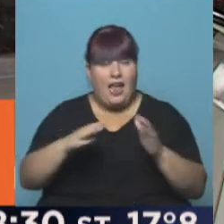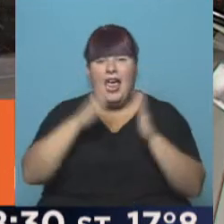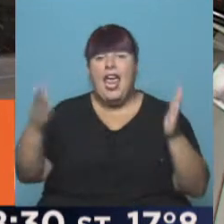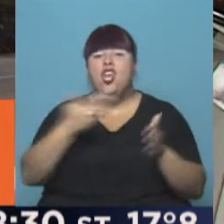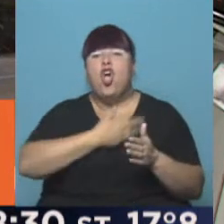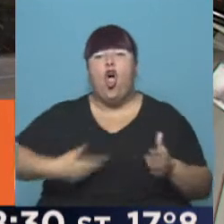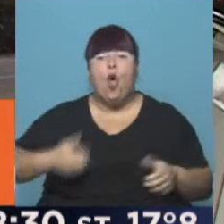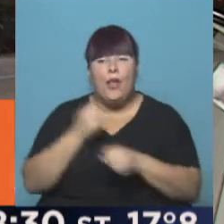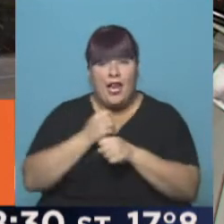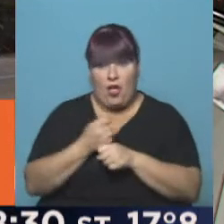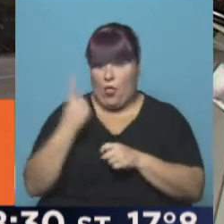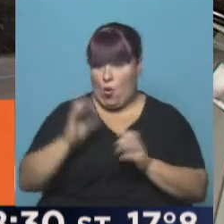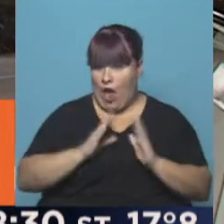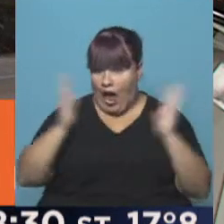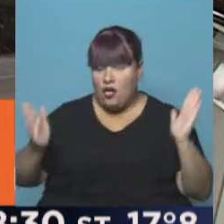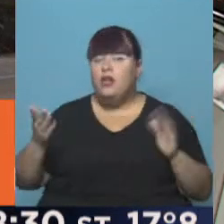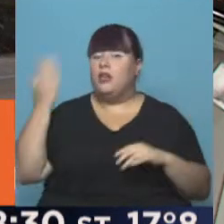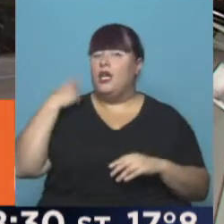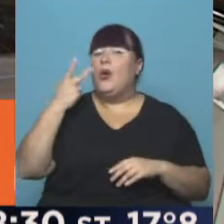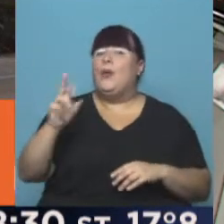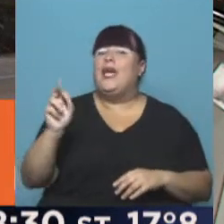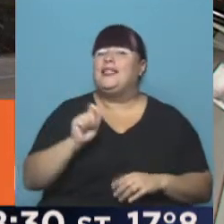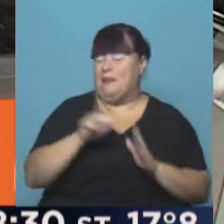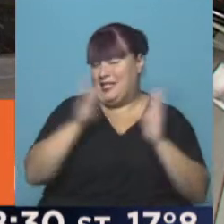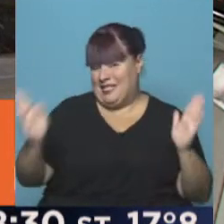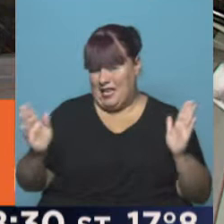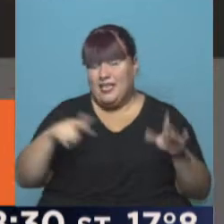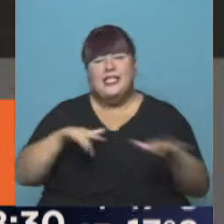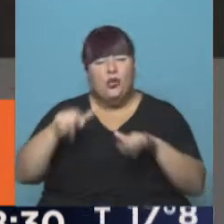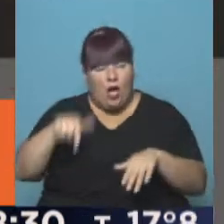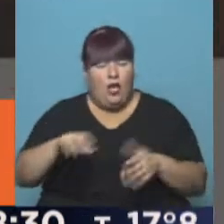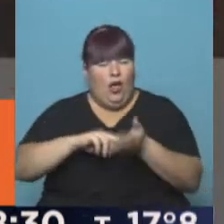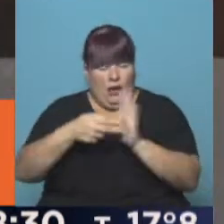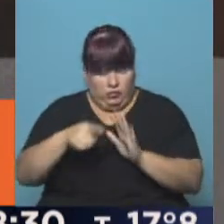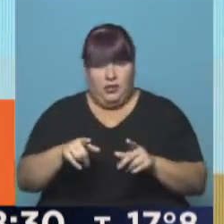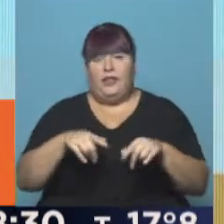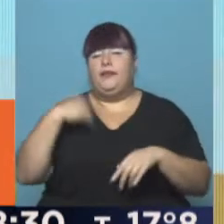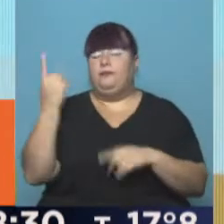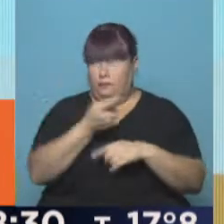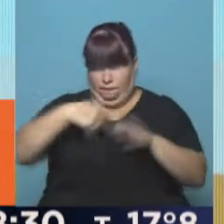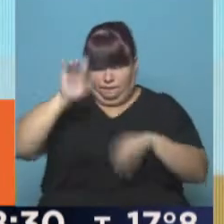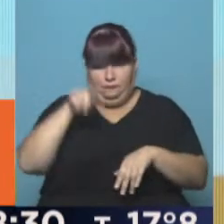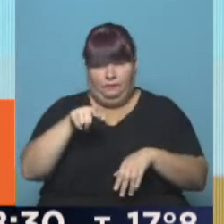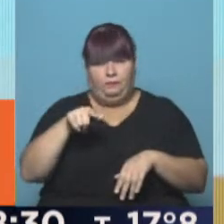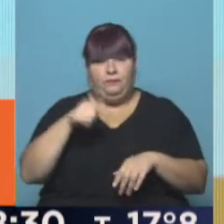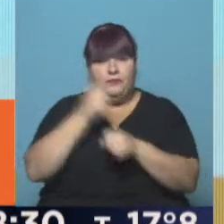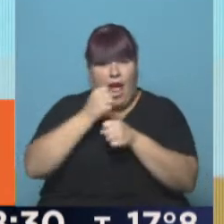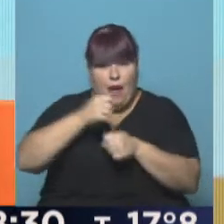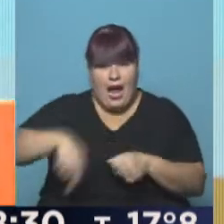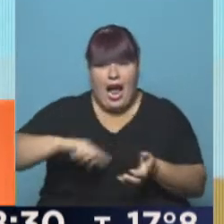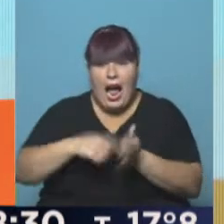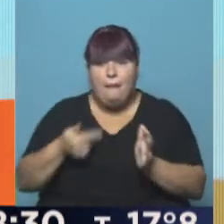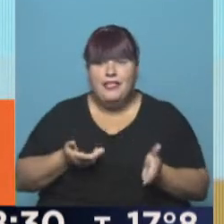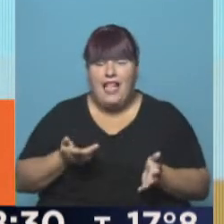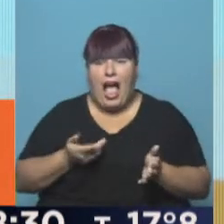administración pública en el último año en los últimos 20 meses en esta situación de crisis y muchos de ellos trabajan acá en la